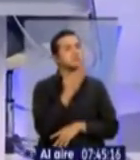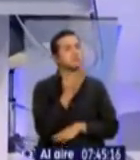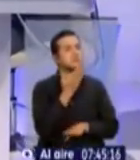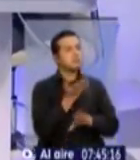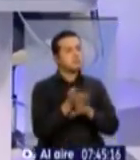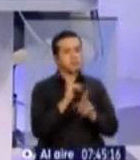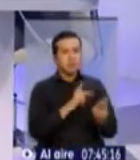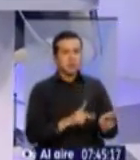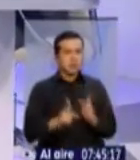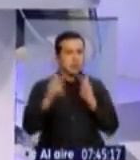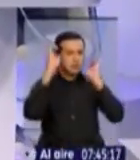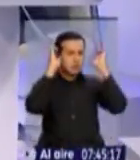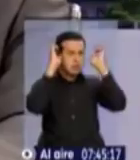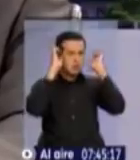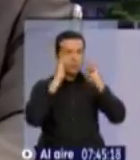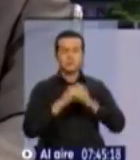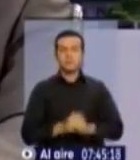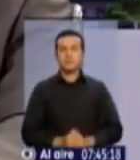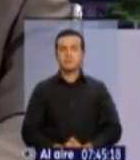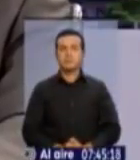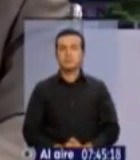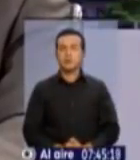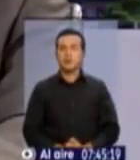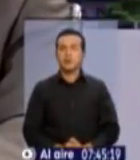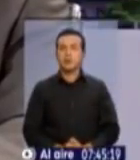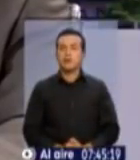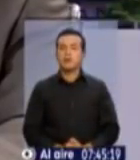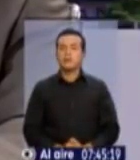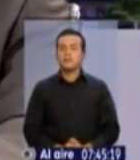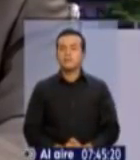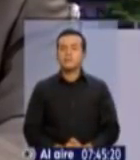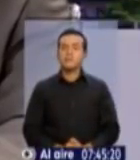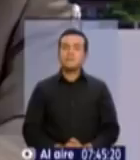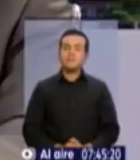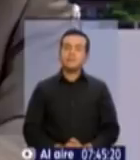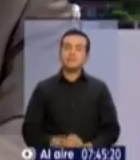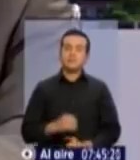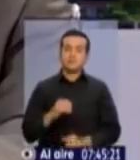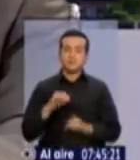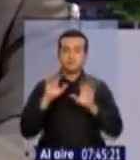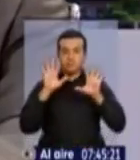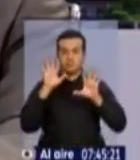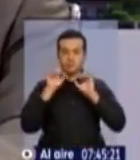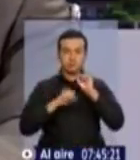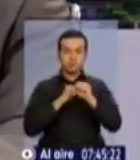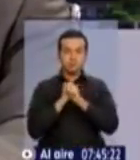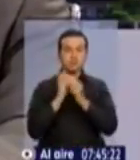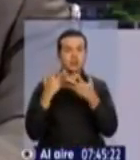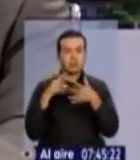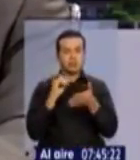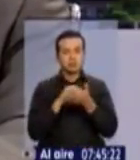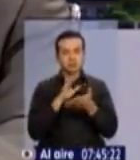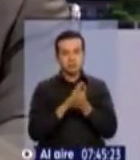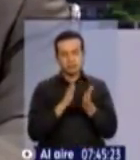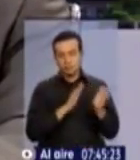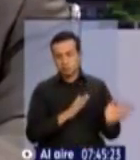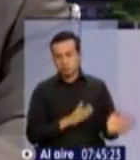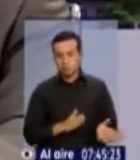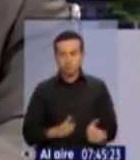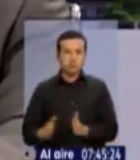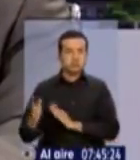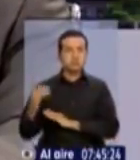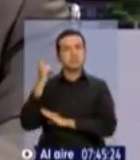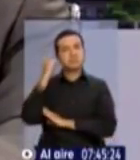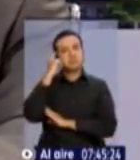ministra creo que en el país en los últimos 10 años implementado también de todo carlos con lo cual me parece que la